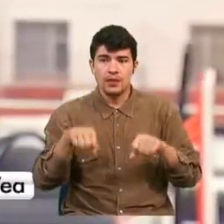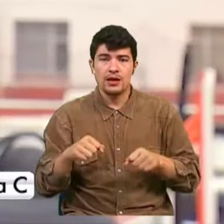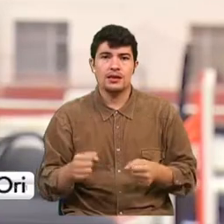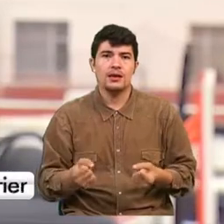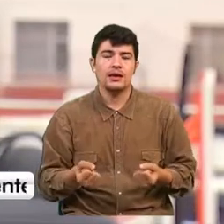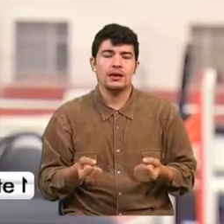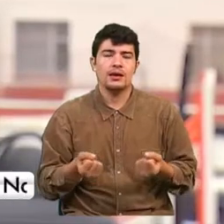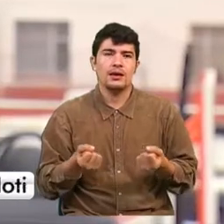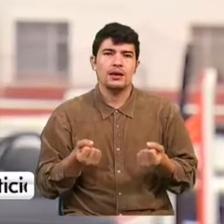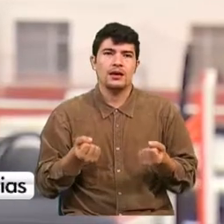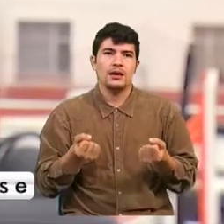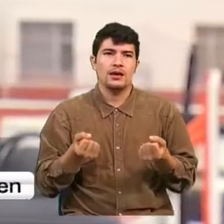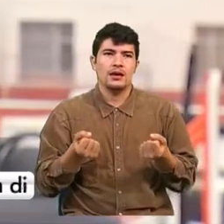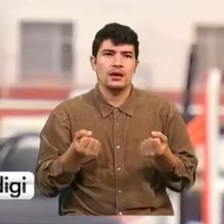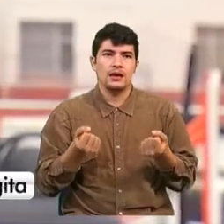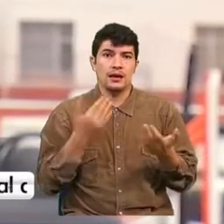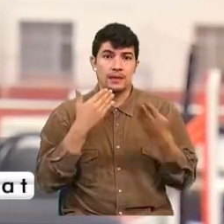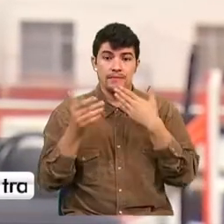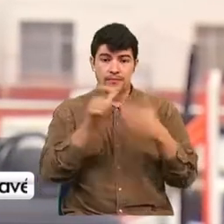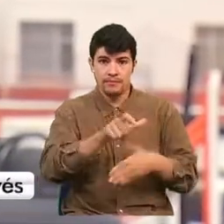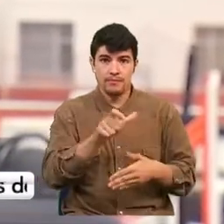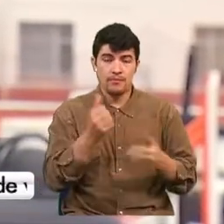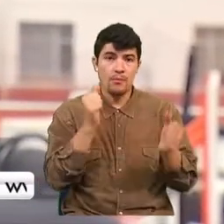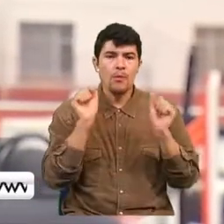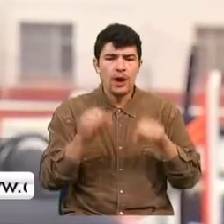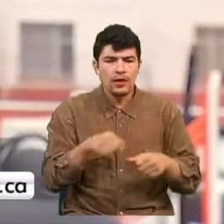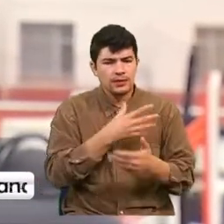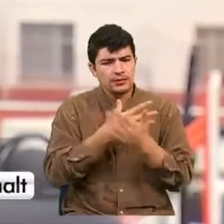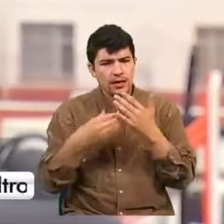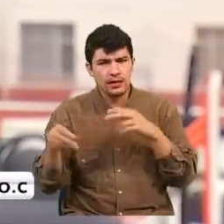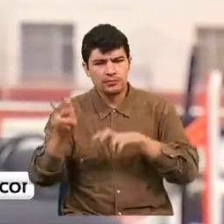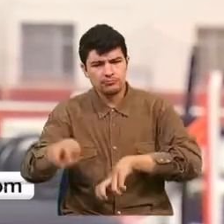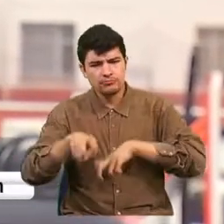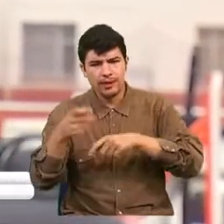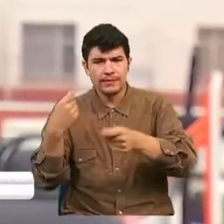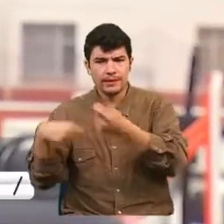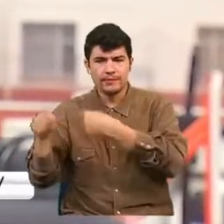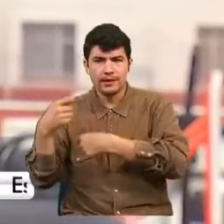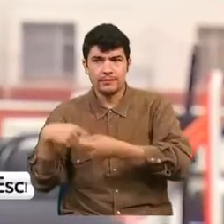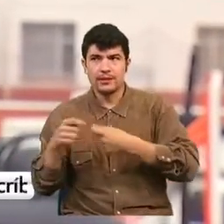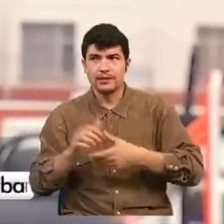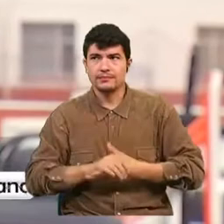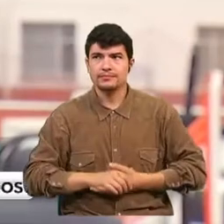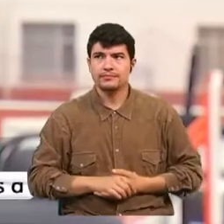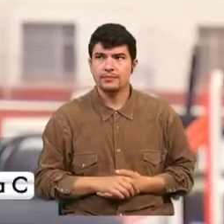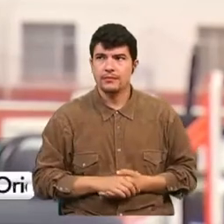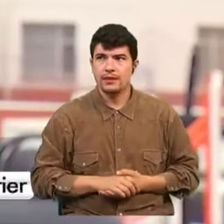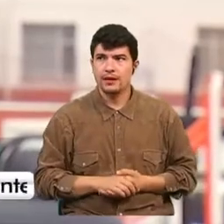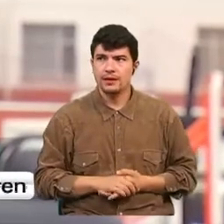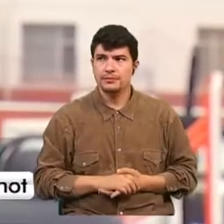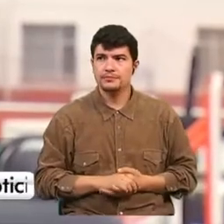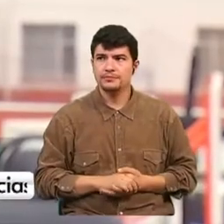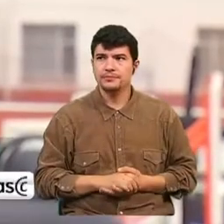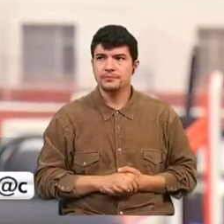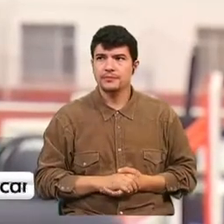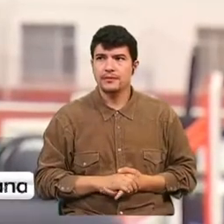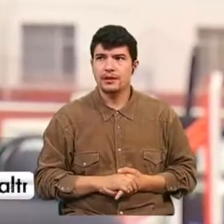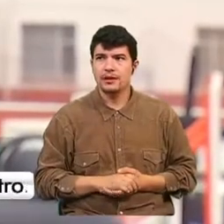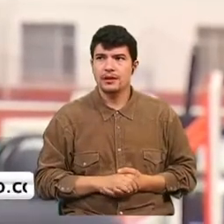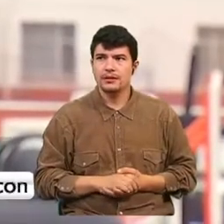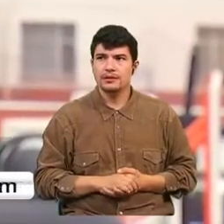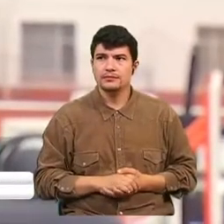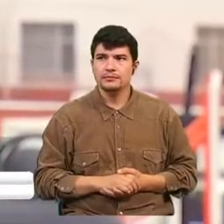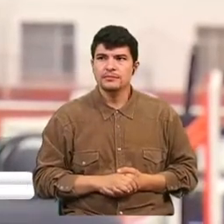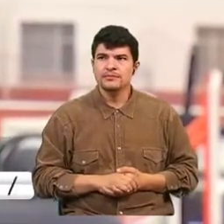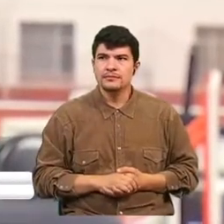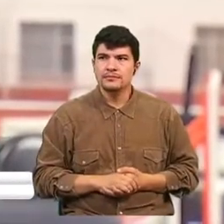Cuando en años anteriores aquí sabíamos a qué horas uno salía, pero nunca sabía si llegaba uno a Puente o a qué hora